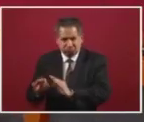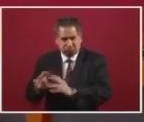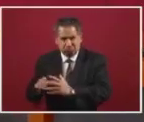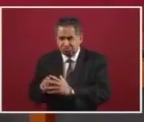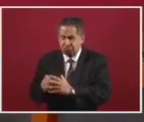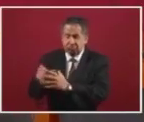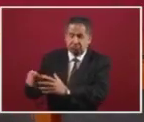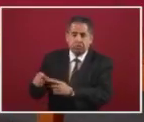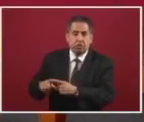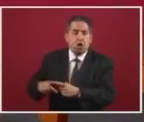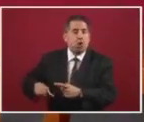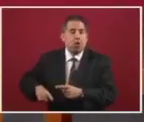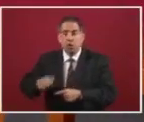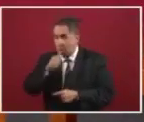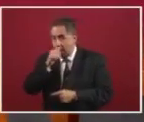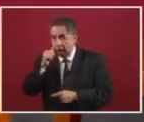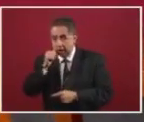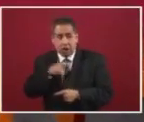al gobierno de Juárez,